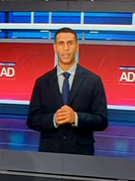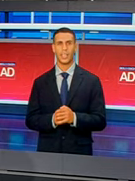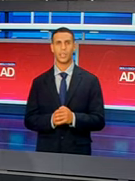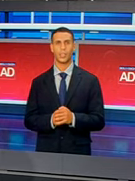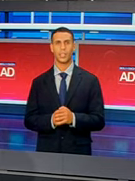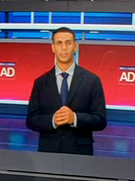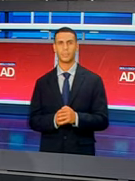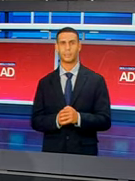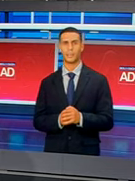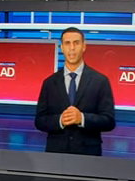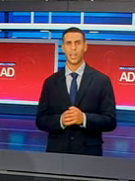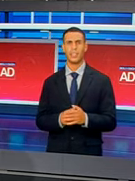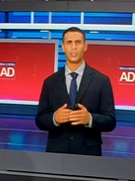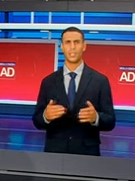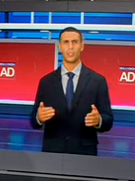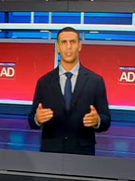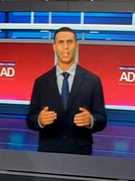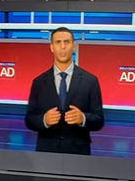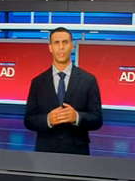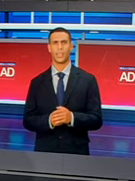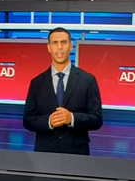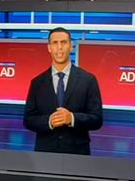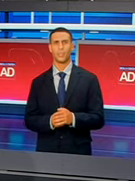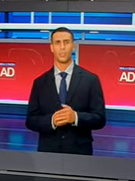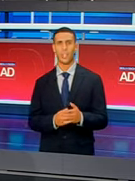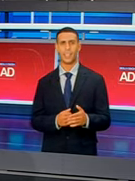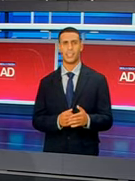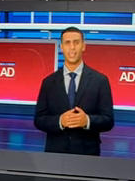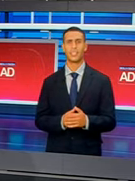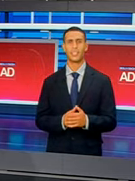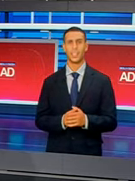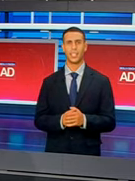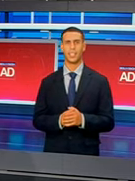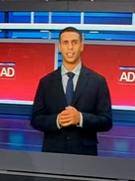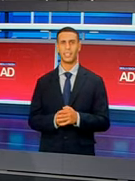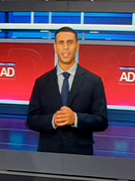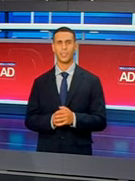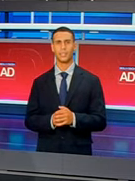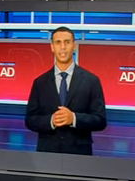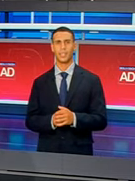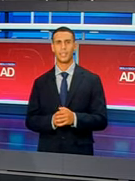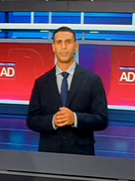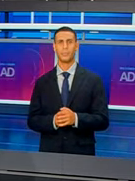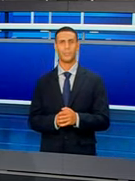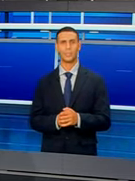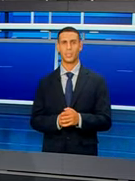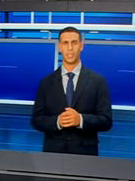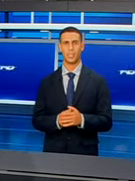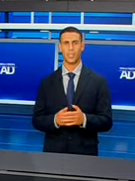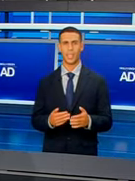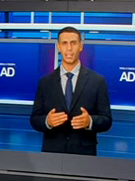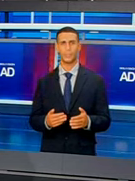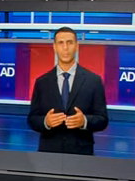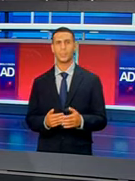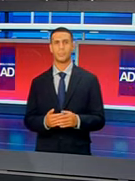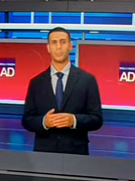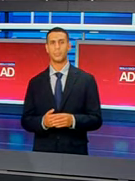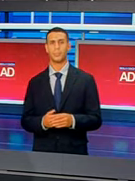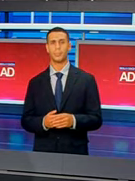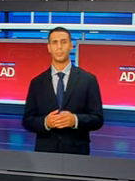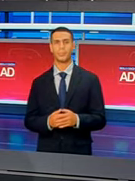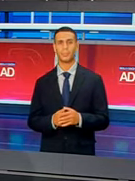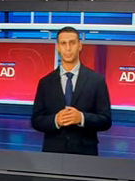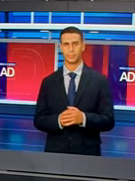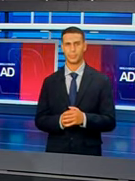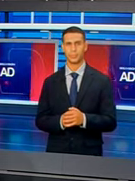sigue actualizándose en esta ocasión hablaremos sobre la detección de cáncer gracias a la Inteligencia artificial saben de que